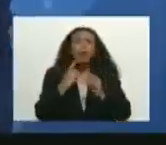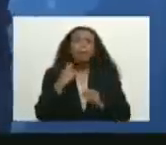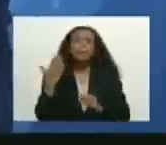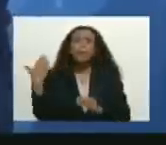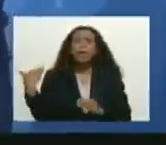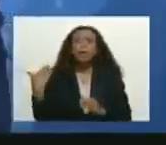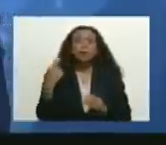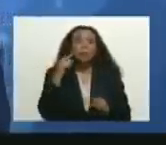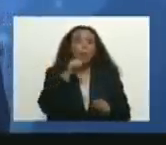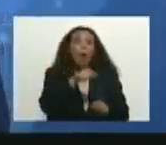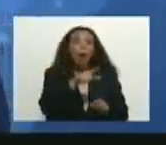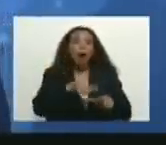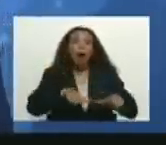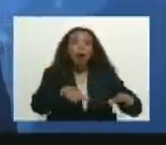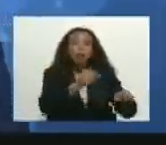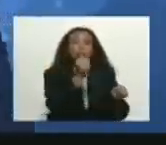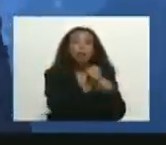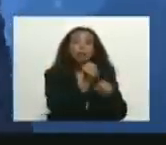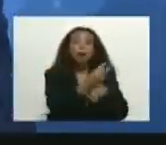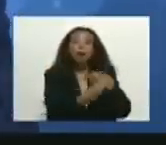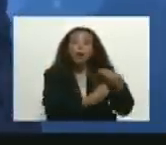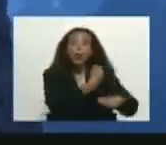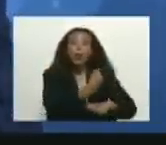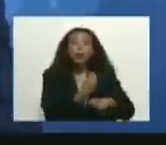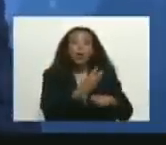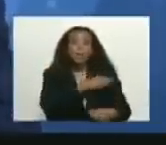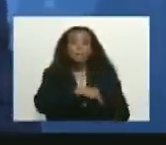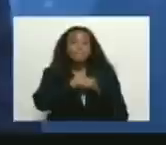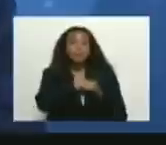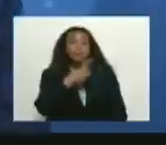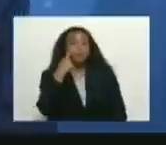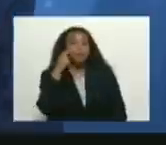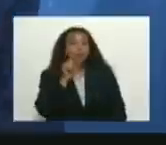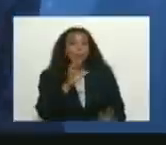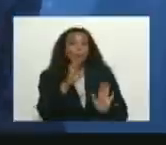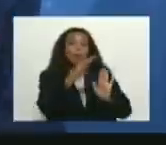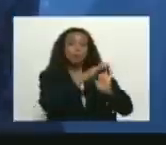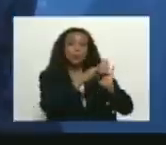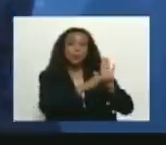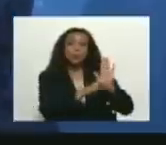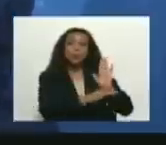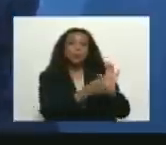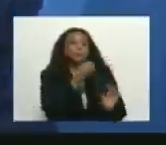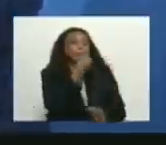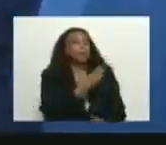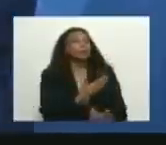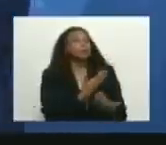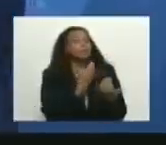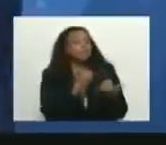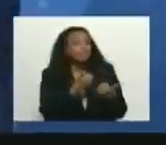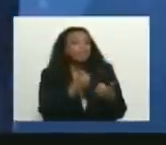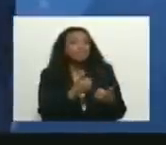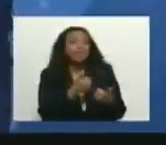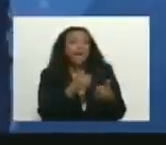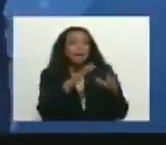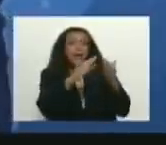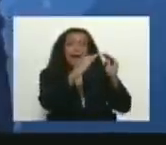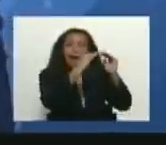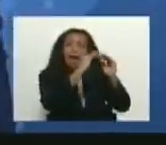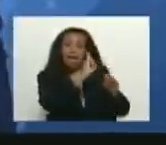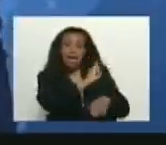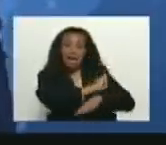ella se ha hecho un trabajo a través de la misión, siguiendo sus instrucciones, hermoso. Este caso, esta